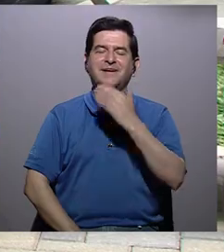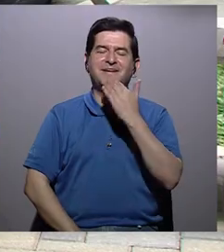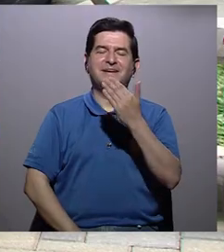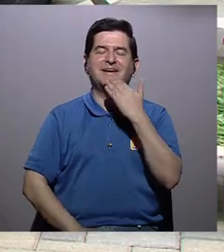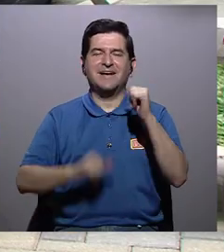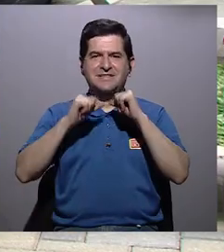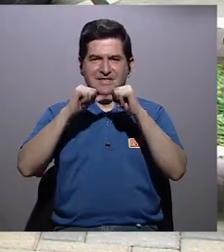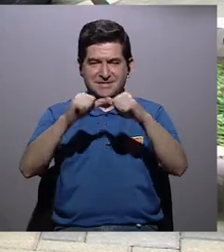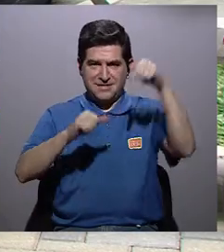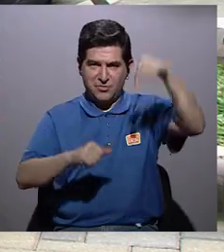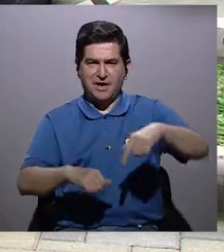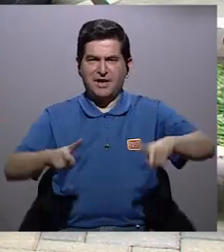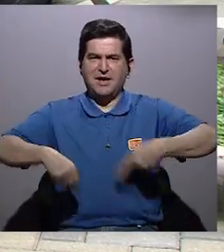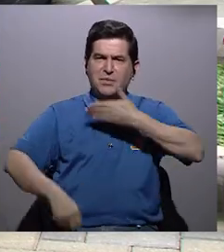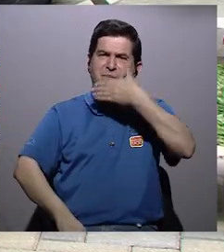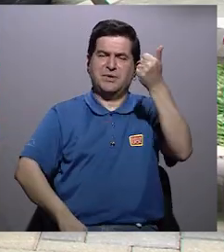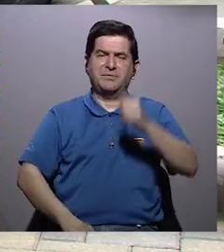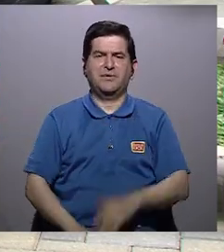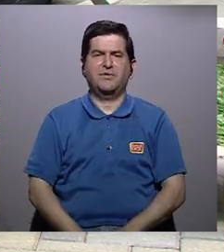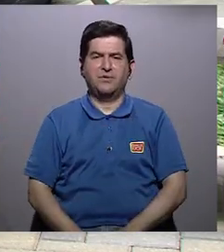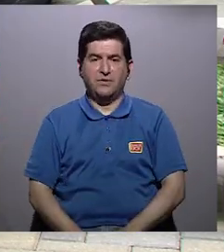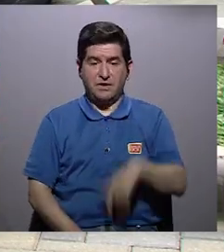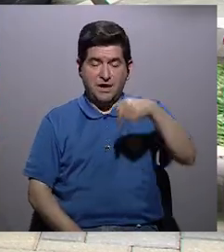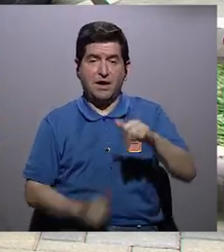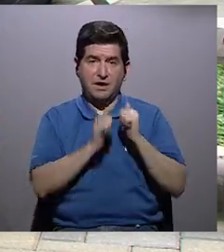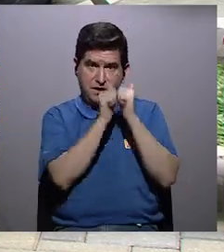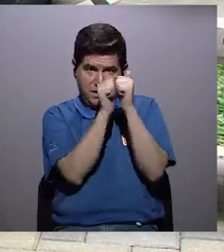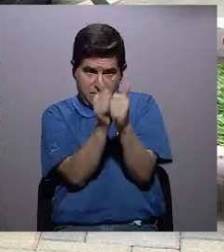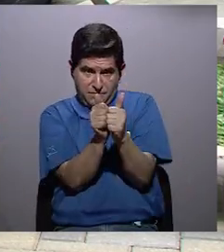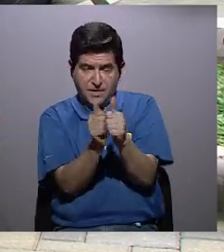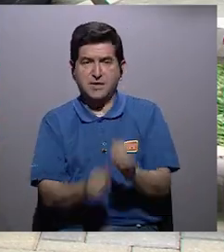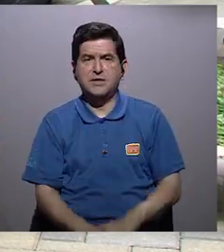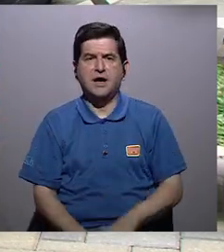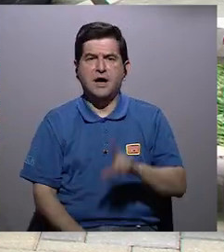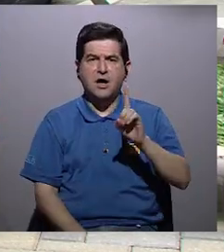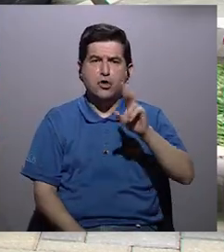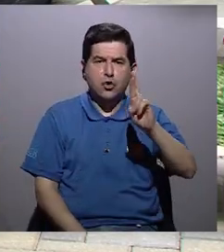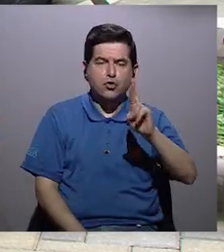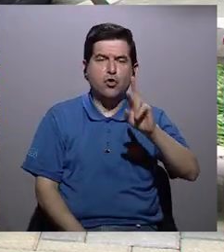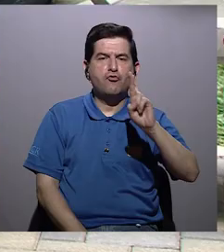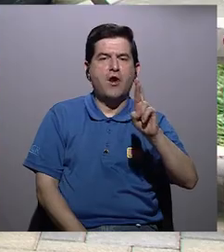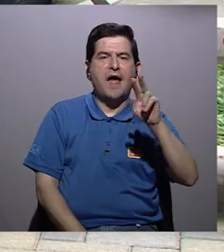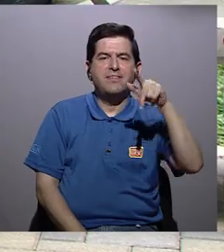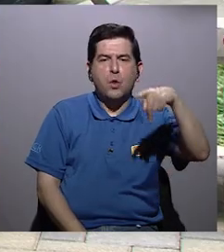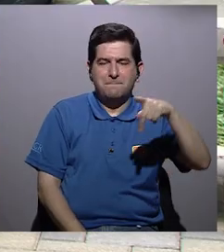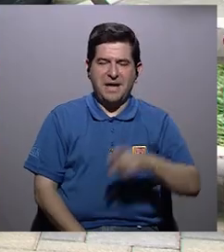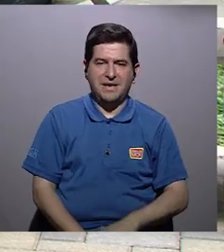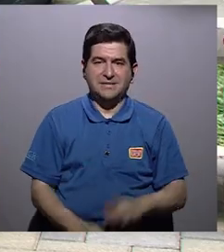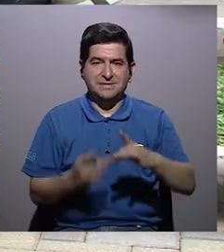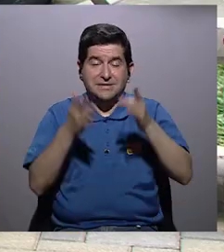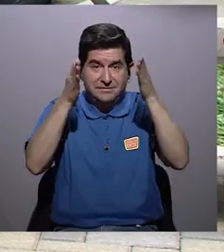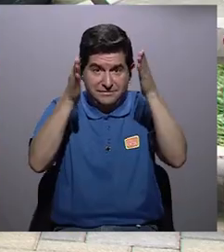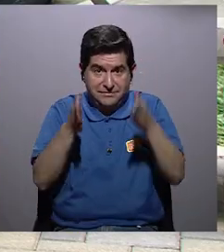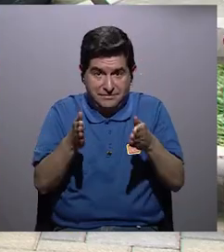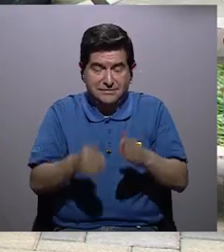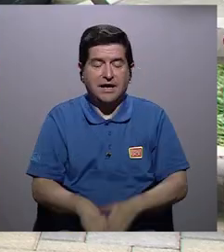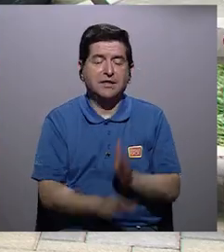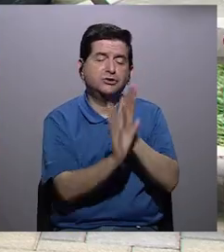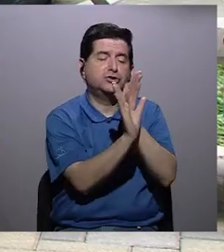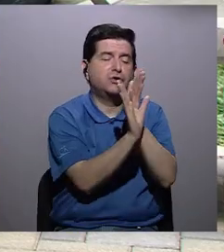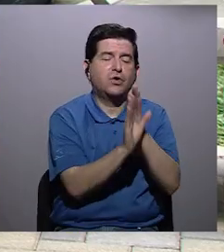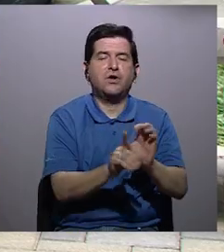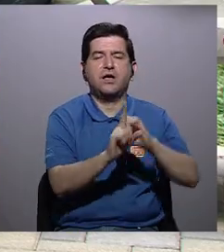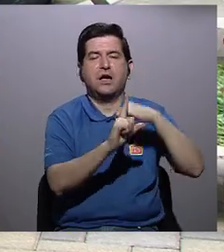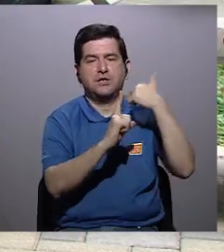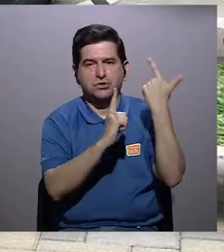Gracias por continuar con nosotros en Vivir Mejor. Estamos en compañía del doctor Rolando Pérez. Él es especialista en psicología,